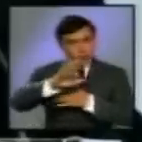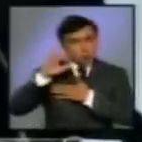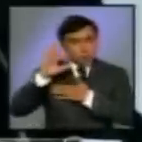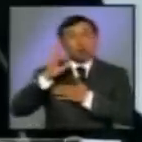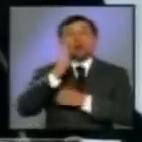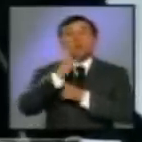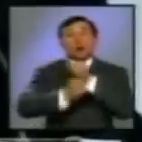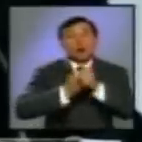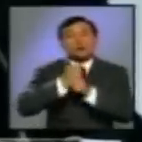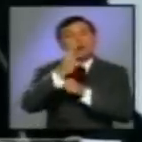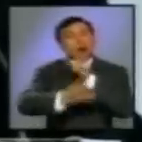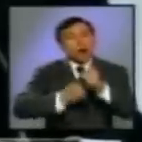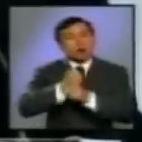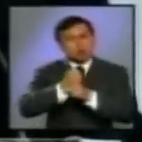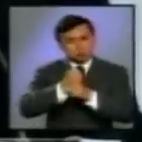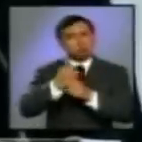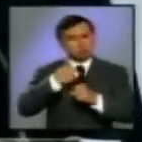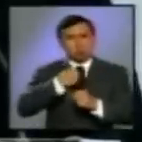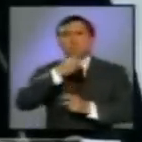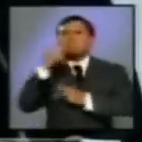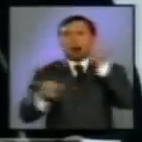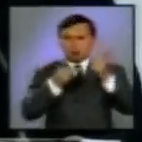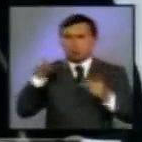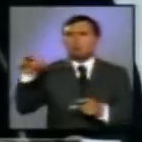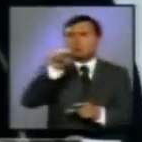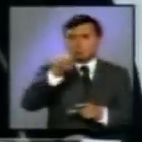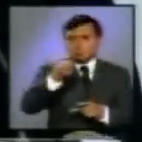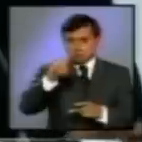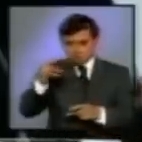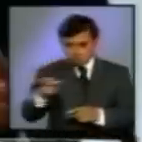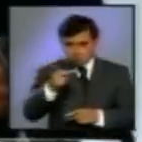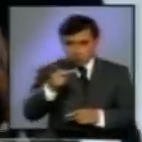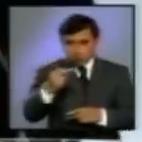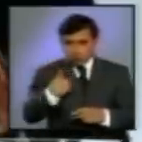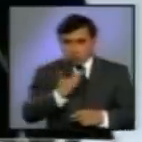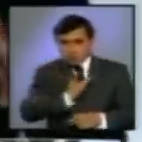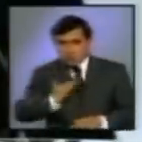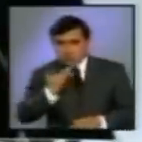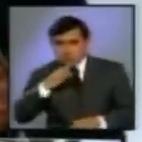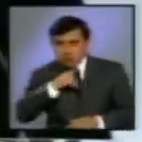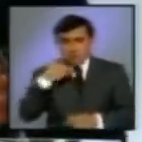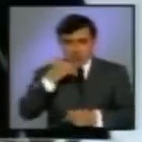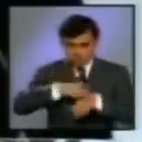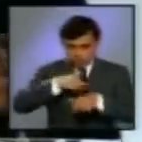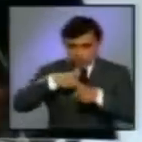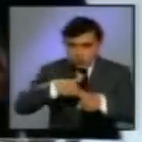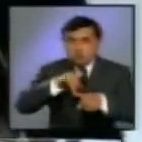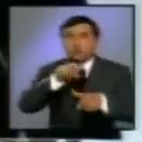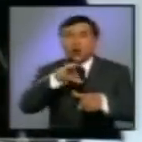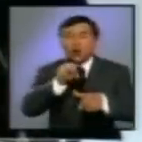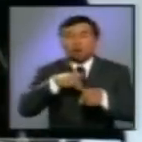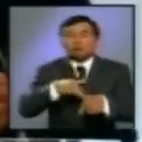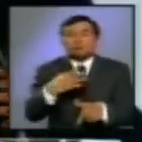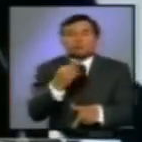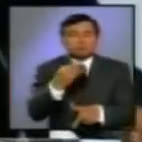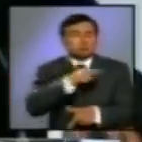ciudadanos decidan si quieren que yo siga o no como presidente de la República. Me estoy rodeando de lo mejor que hay en México, mujeres